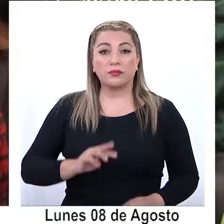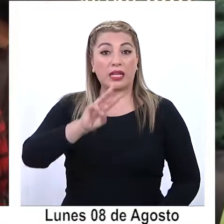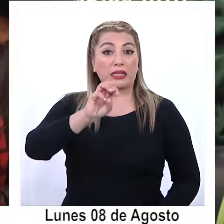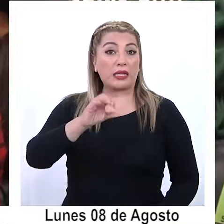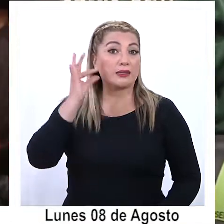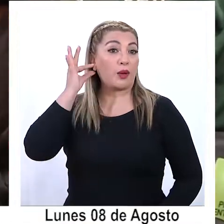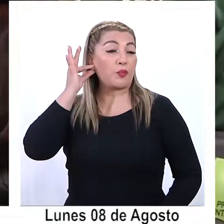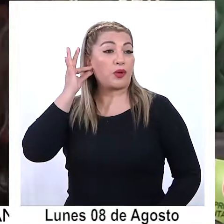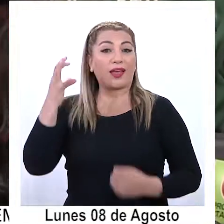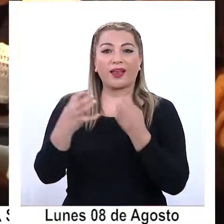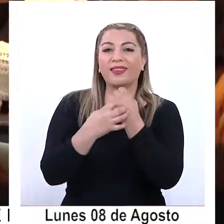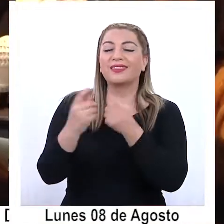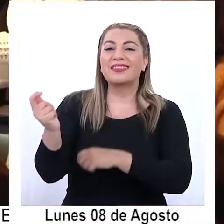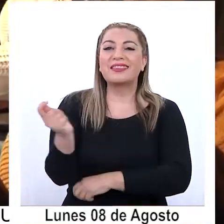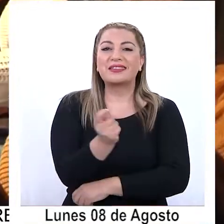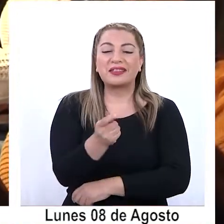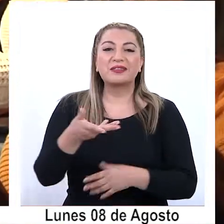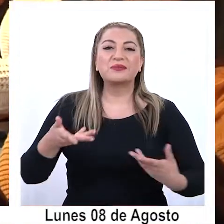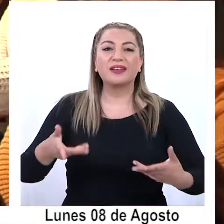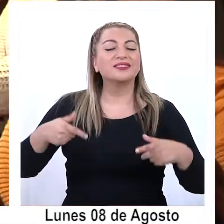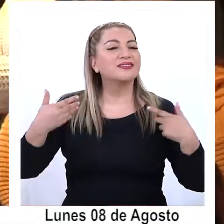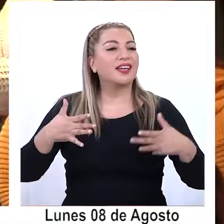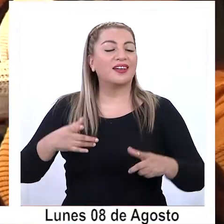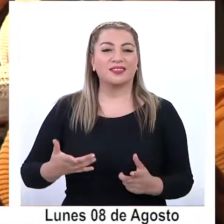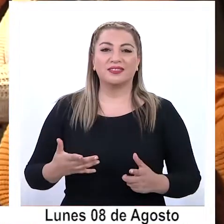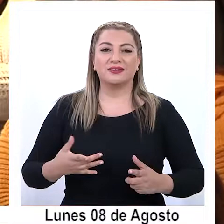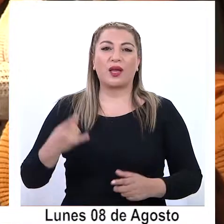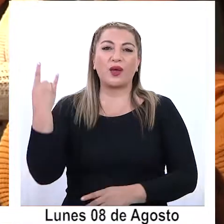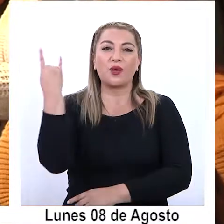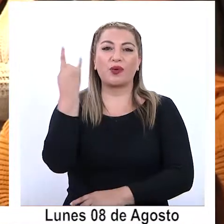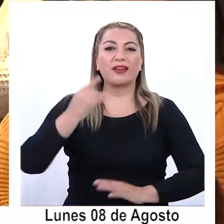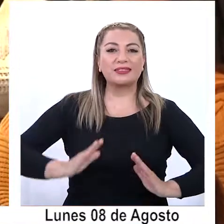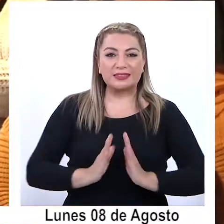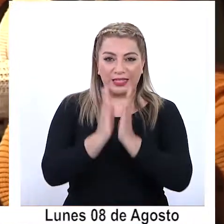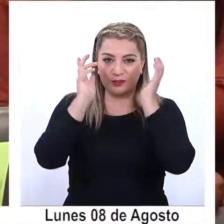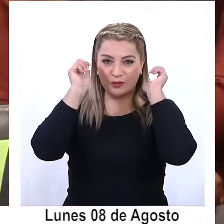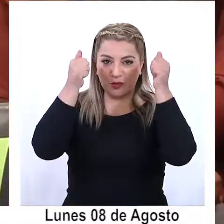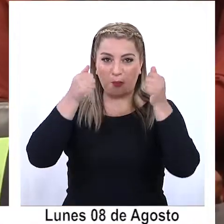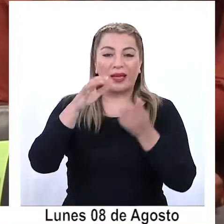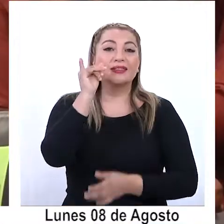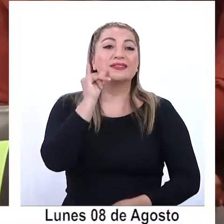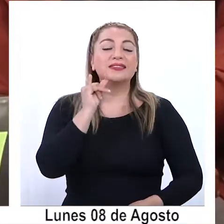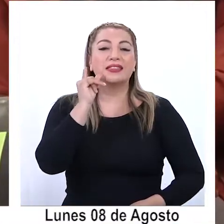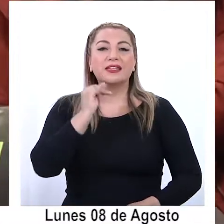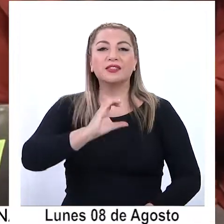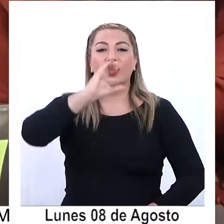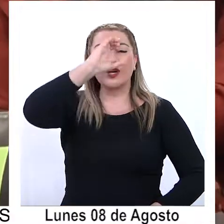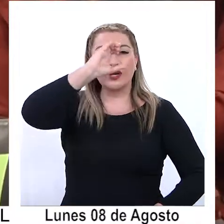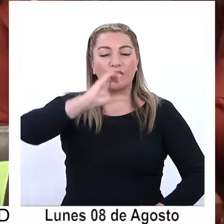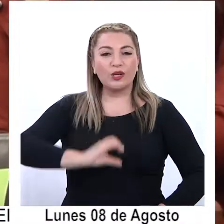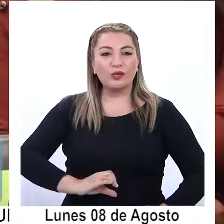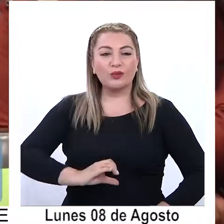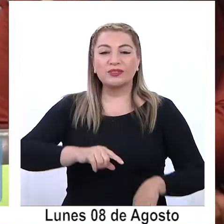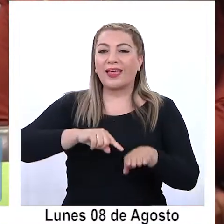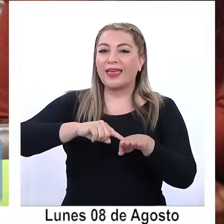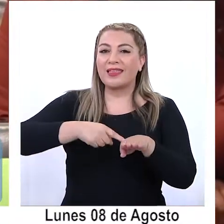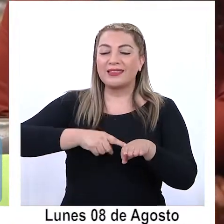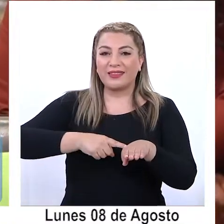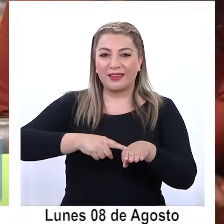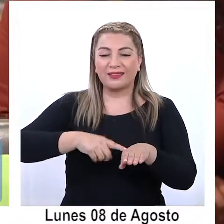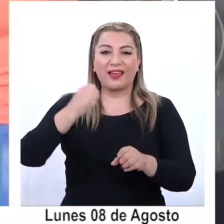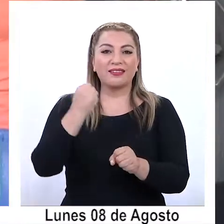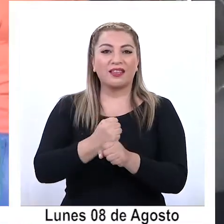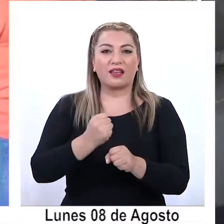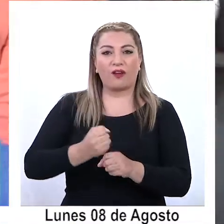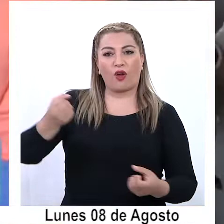30 mujeres de la región de Tarapacá comenzaron en la Universidad Santo Tomás de Iquique el curso en técnicas de maniobra